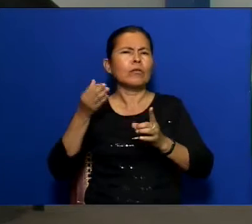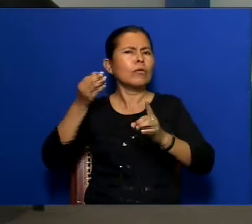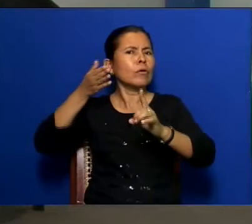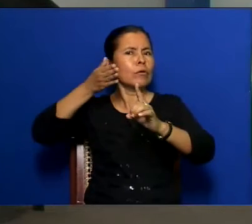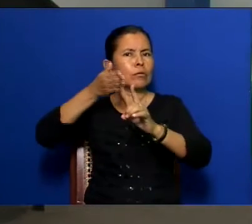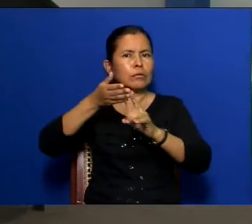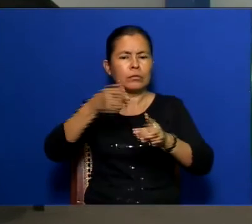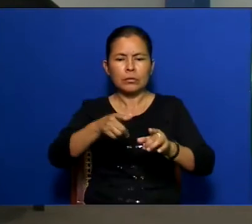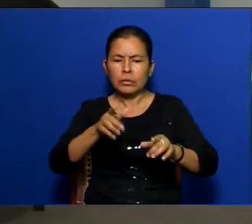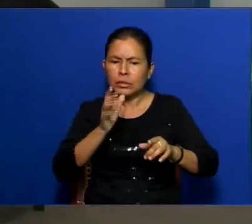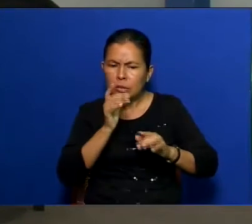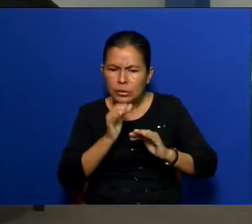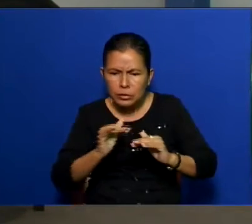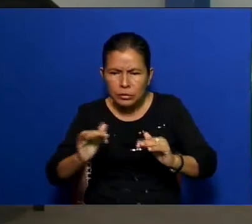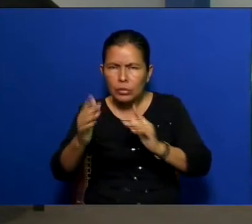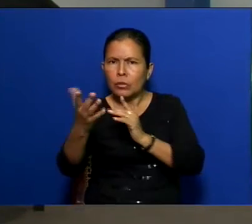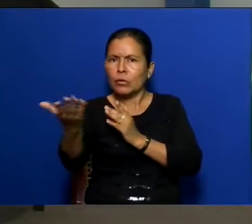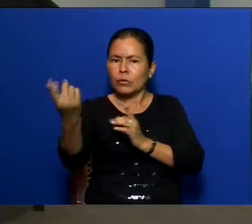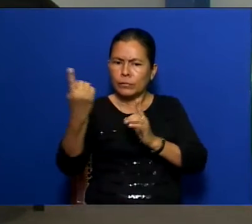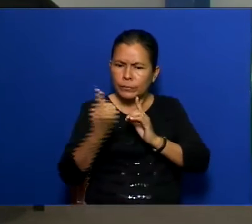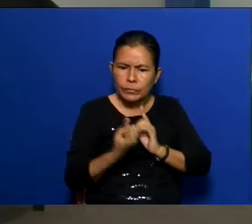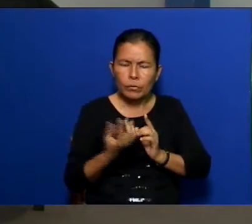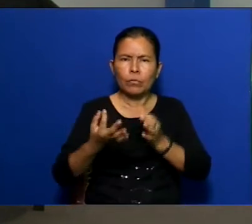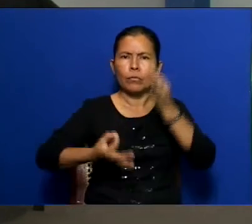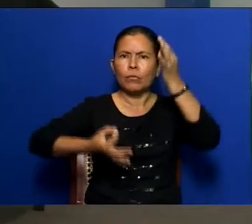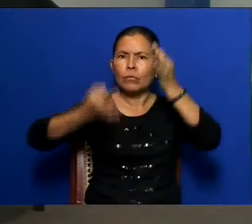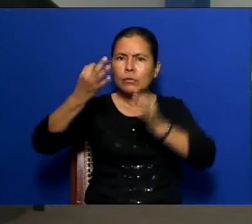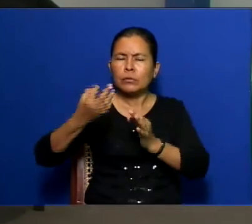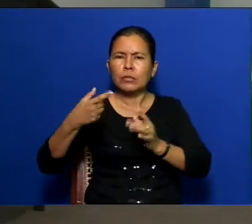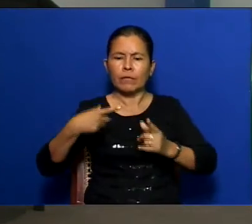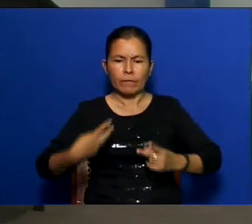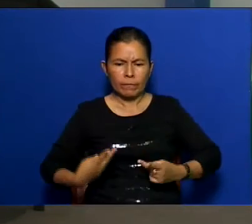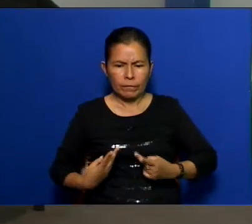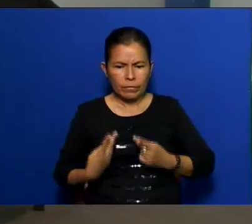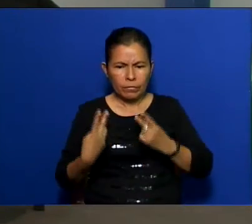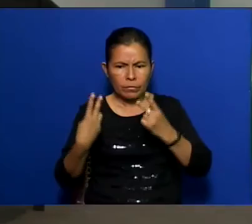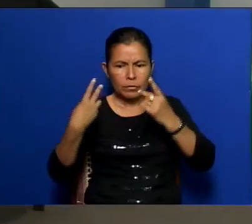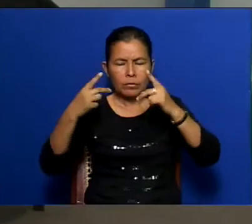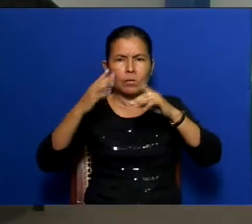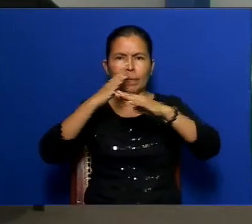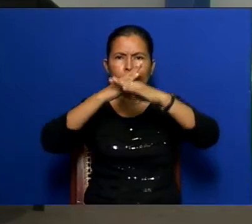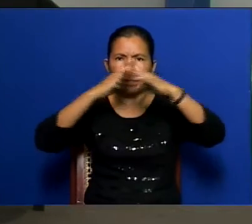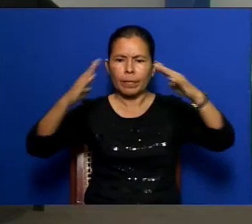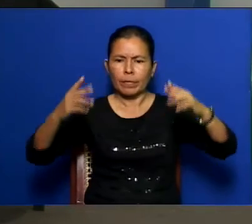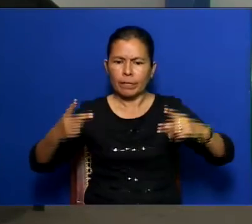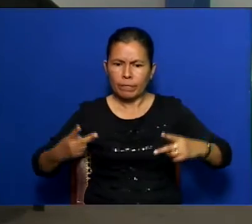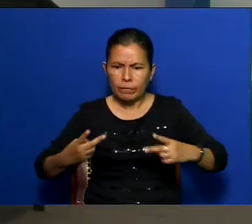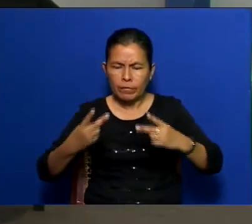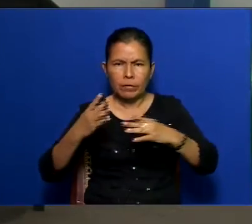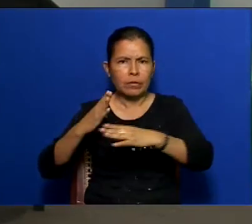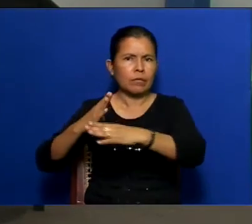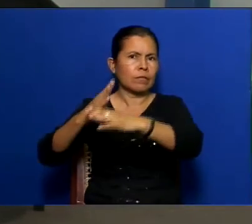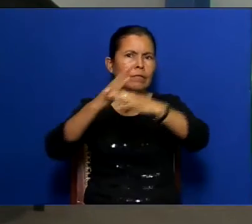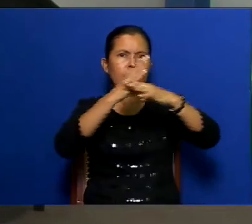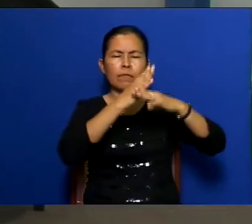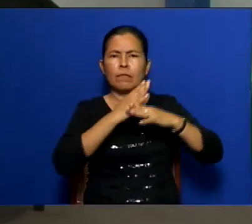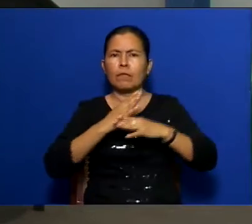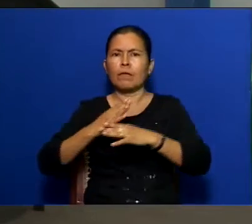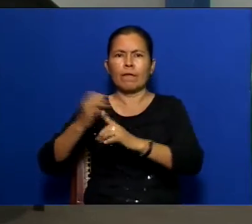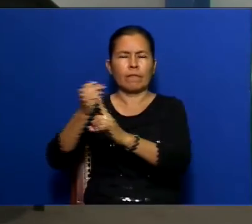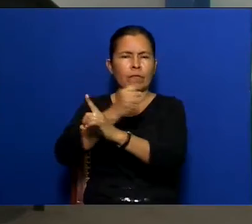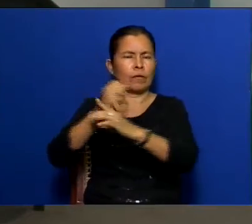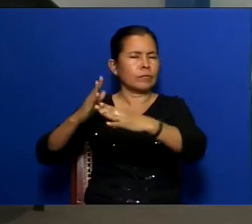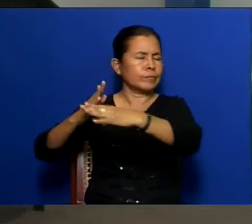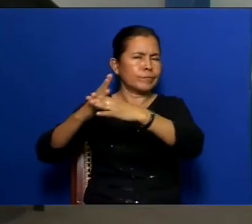de que la niñez pueda tener acceso a la justicia, que pueda vivir en paz, que pueda vivir libre de violencia. Bien, doctor,